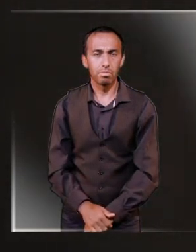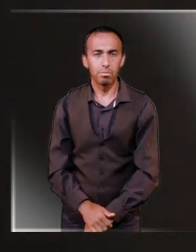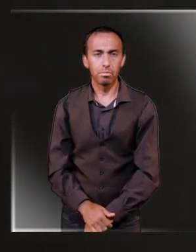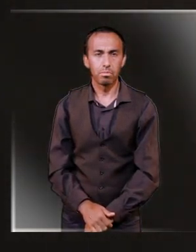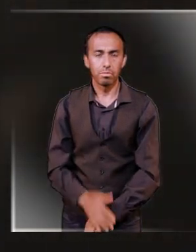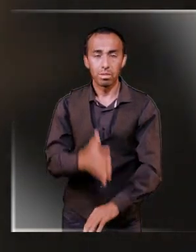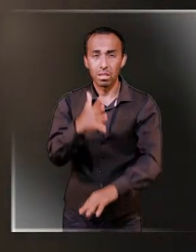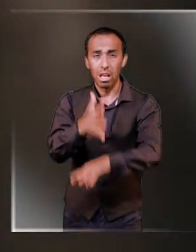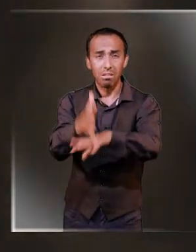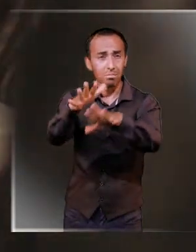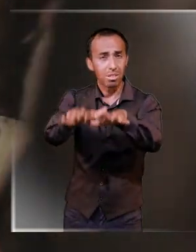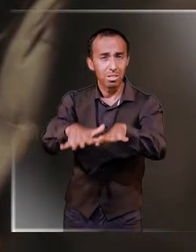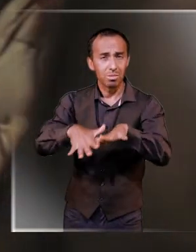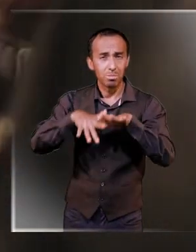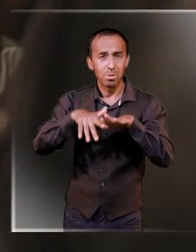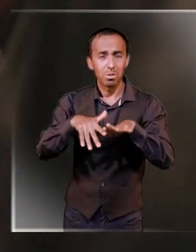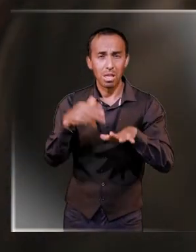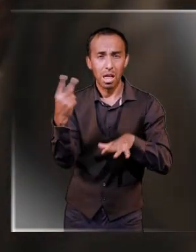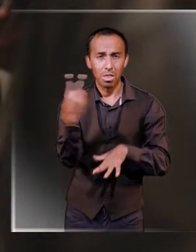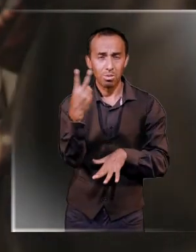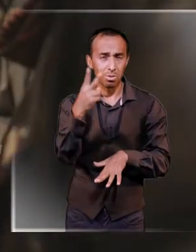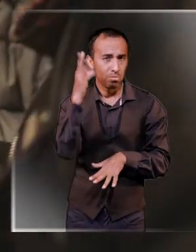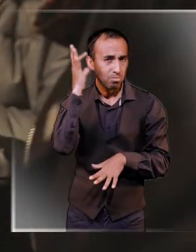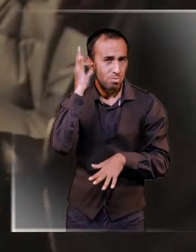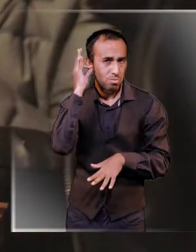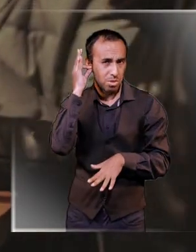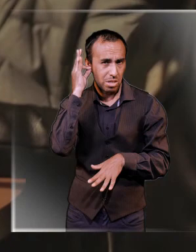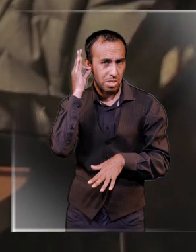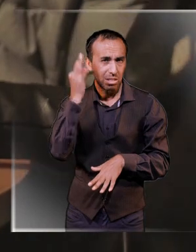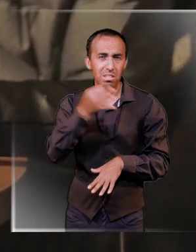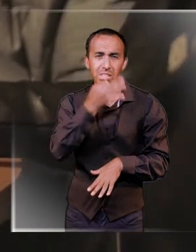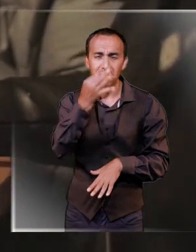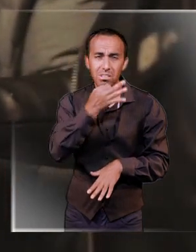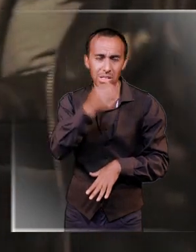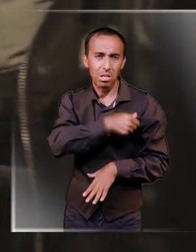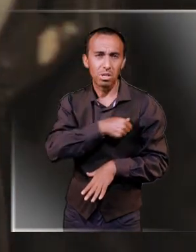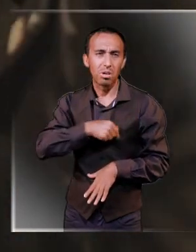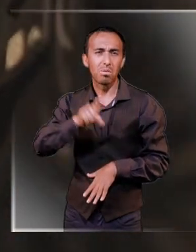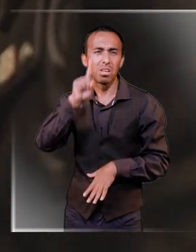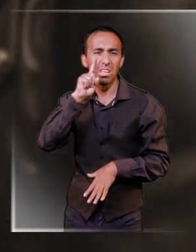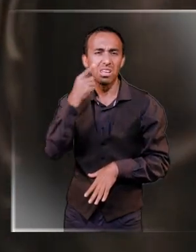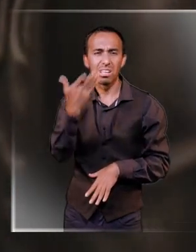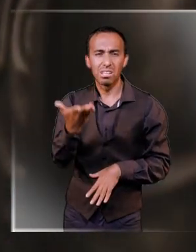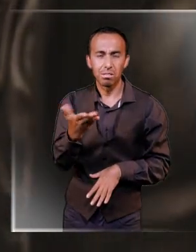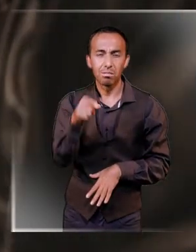Verdugo, Ben Berger y María Elizabeth.